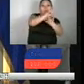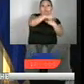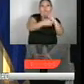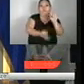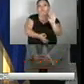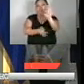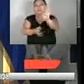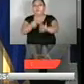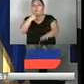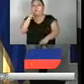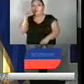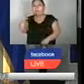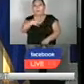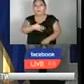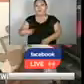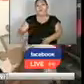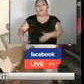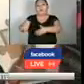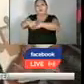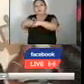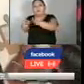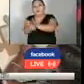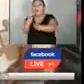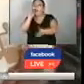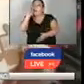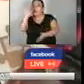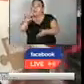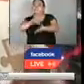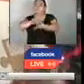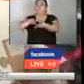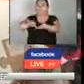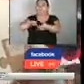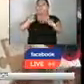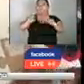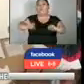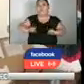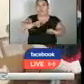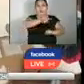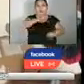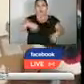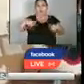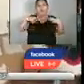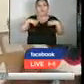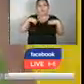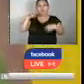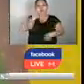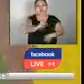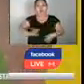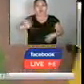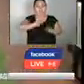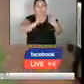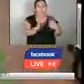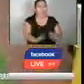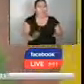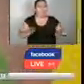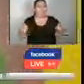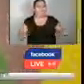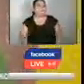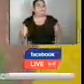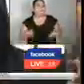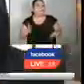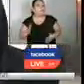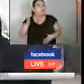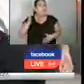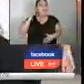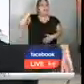el presidente del órgano legislativo, quien hizo énfasis en la importancia de mejorar el estilo de vida de la primera infancia para construir un mejor futuro en el